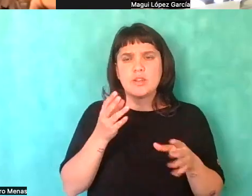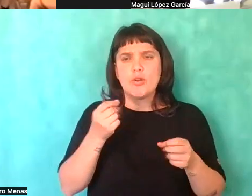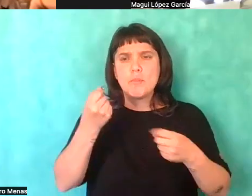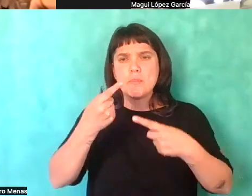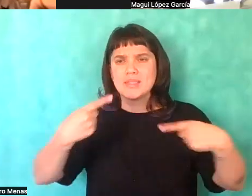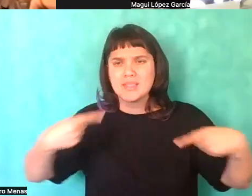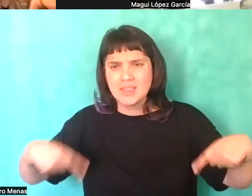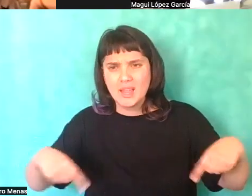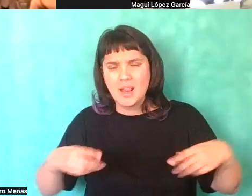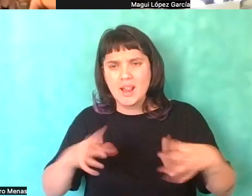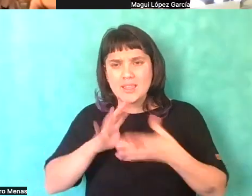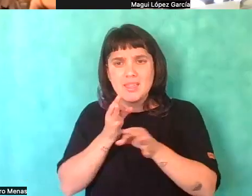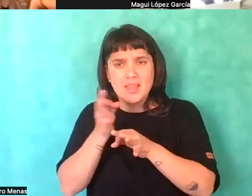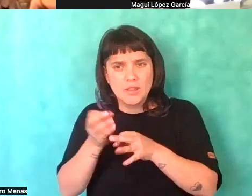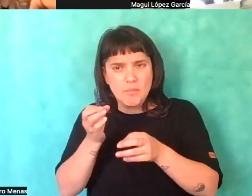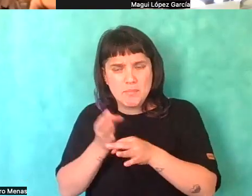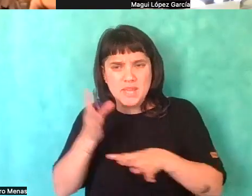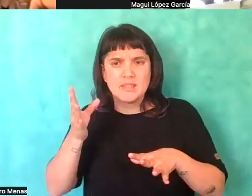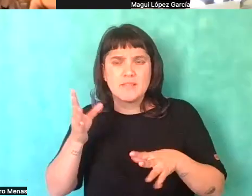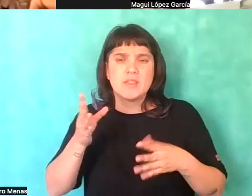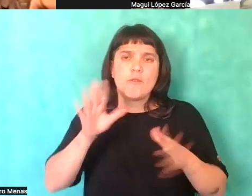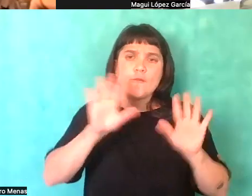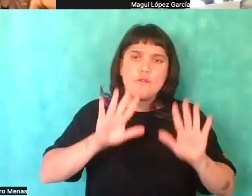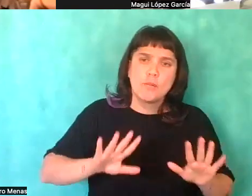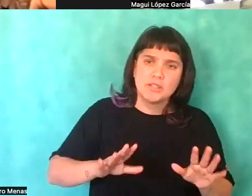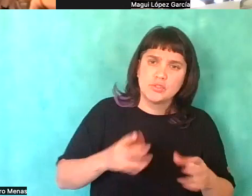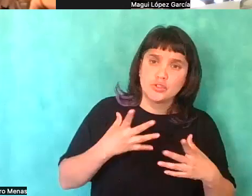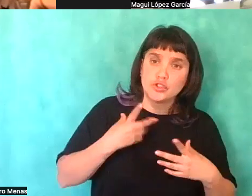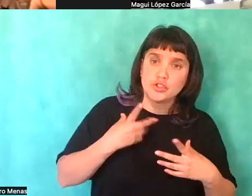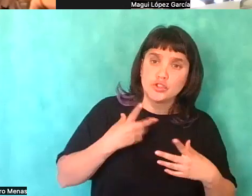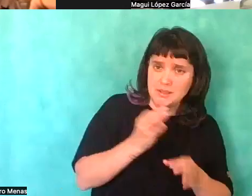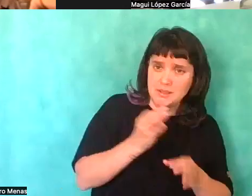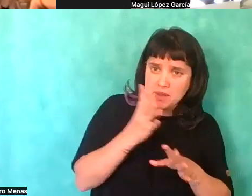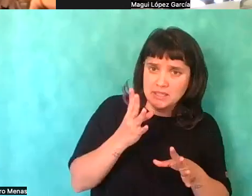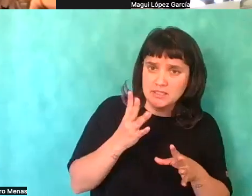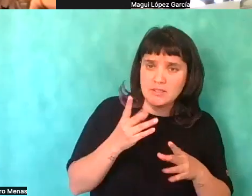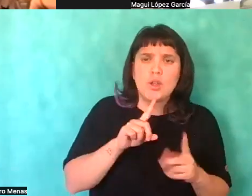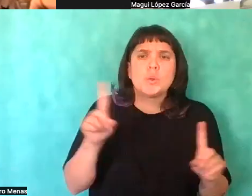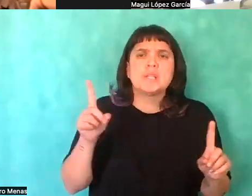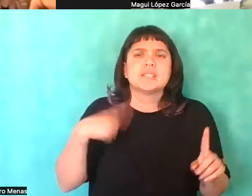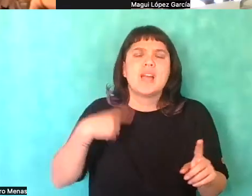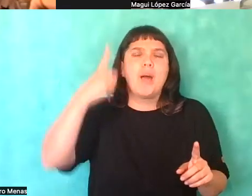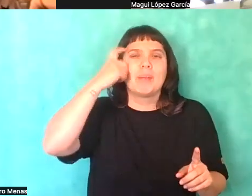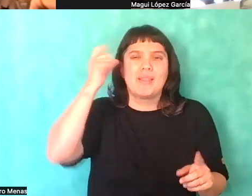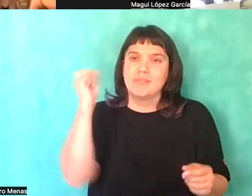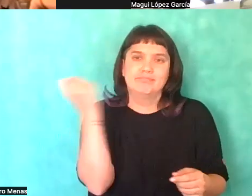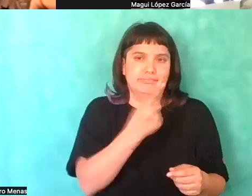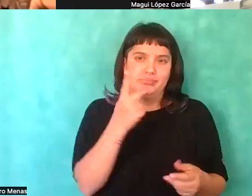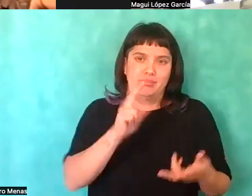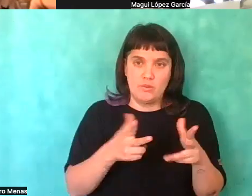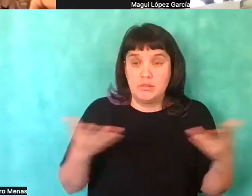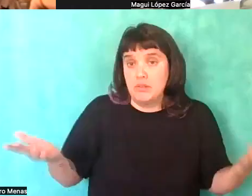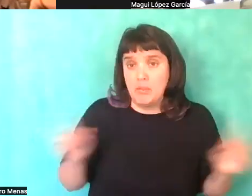de los docentes específica. Digo, no es que vos vas a aprender lengua de señas de un día para el otro, es tan difícil de aprender como cualquier otra